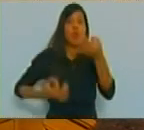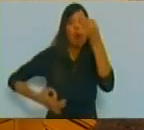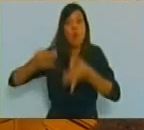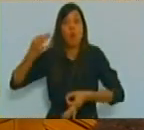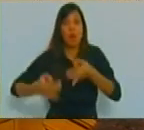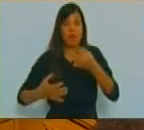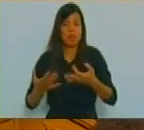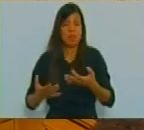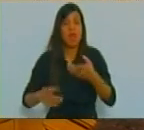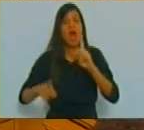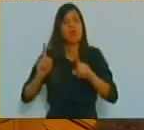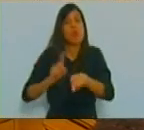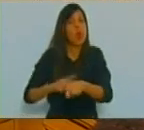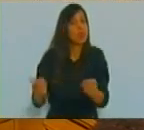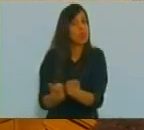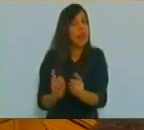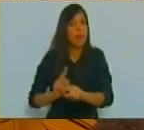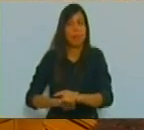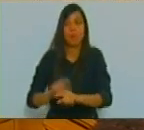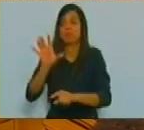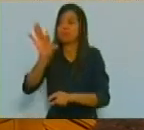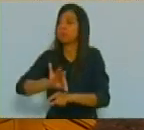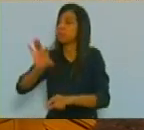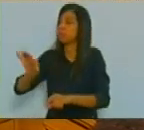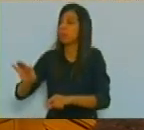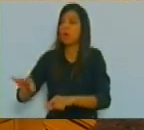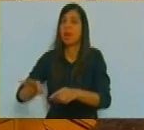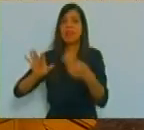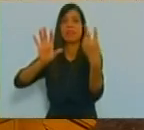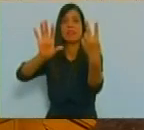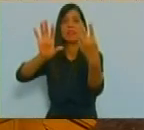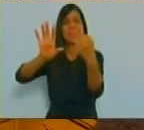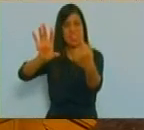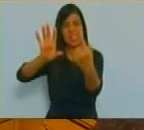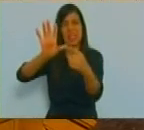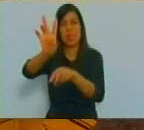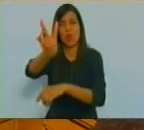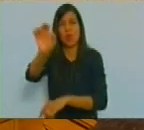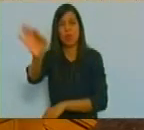o temporales o accidentales son el 62 por ciento